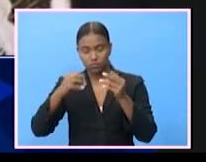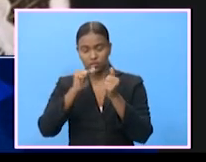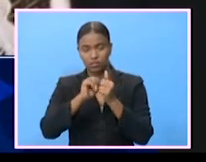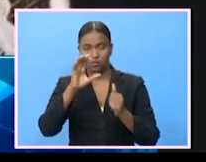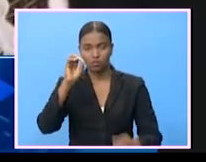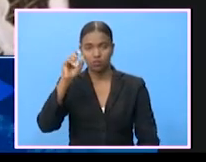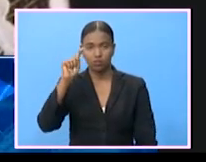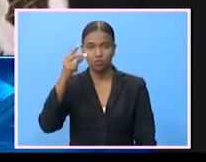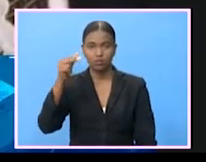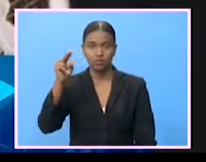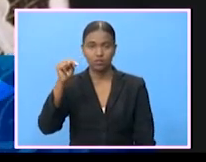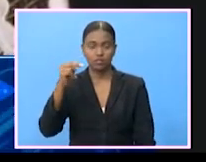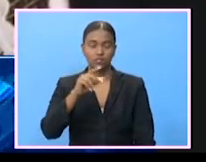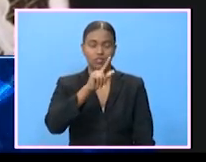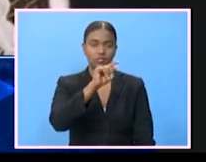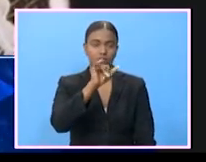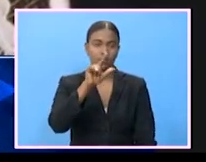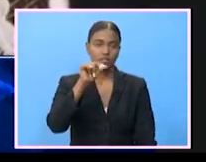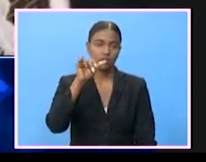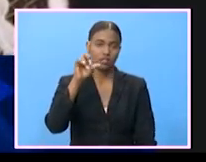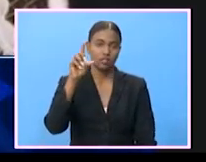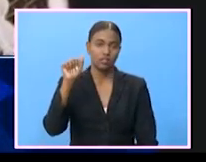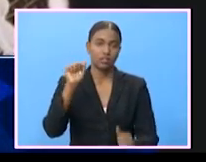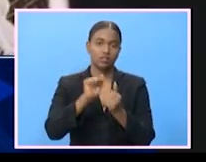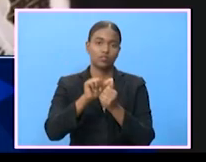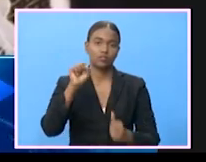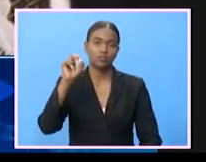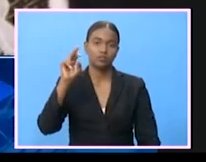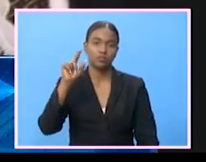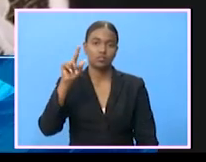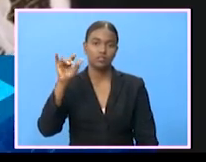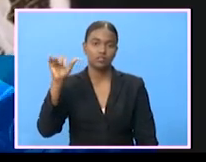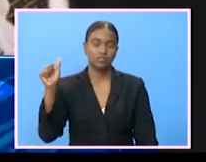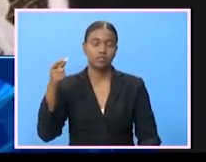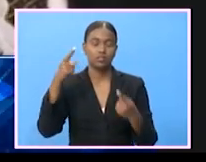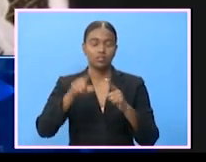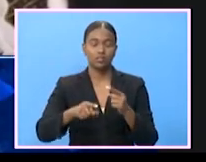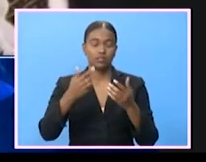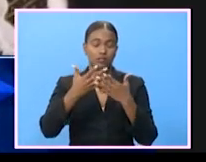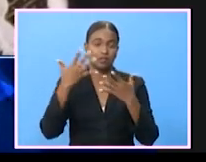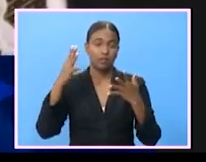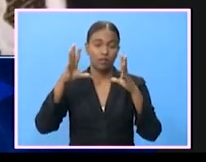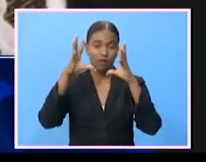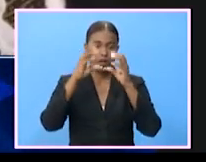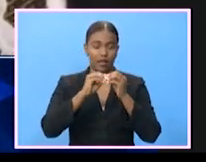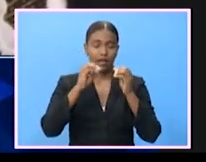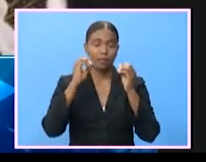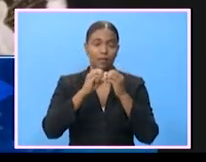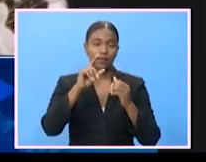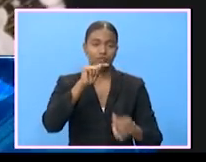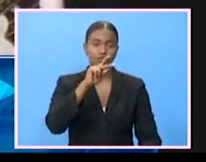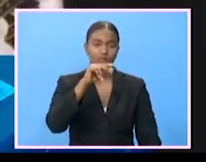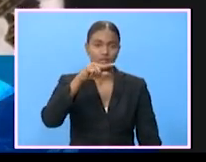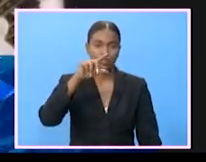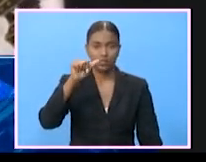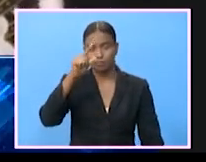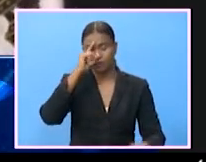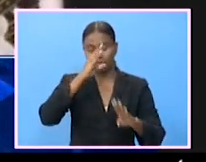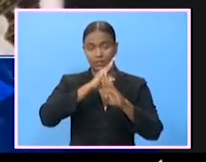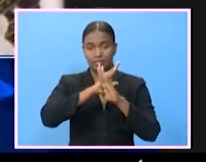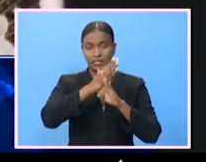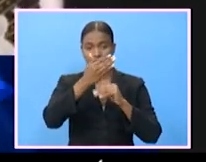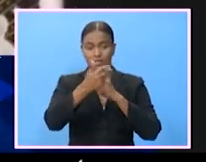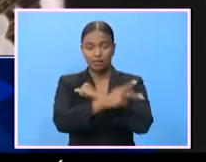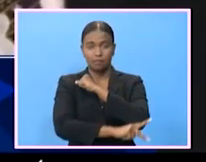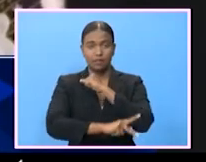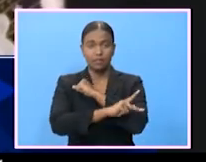OTAN de Finlandia y Suecia, cuyos líderes trataron de apaciguar a Turquía para evitar que ese